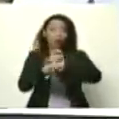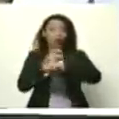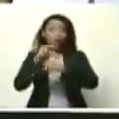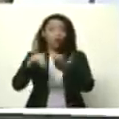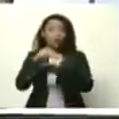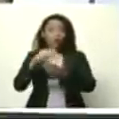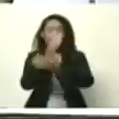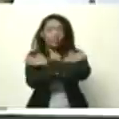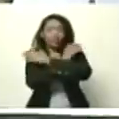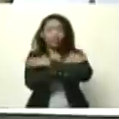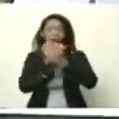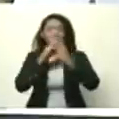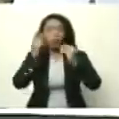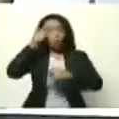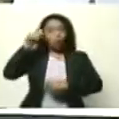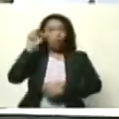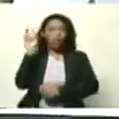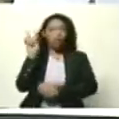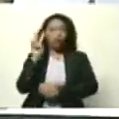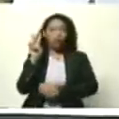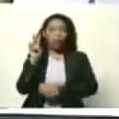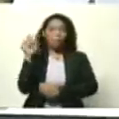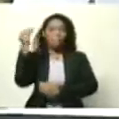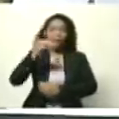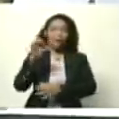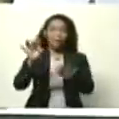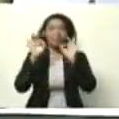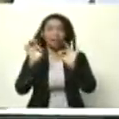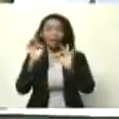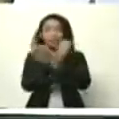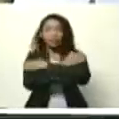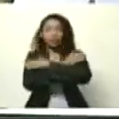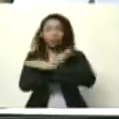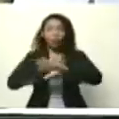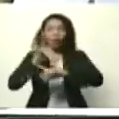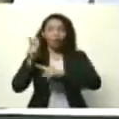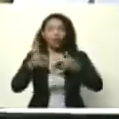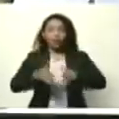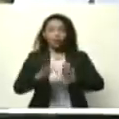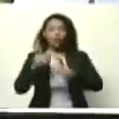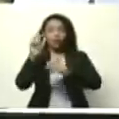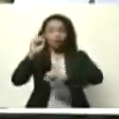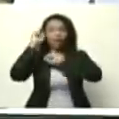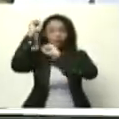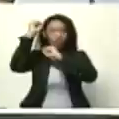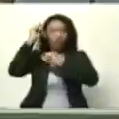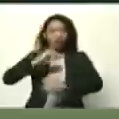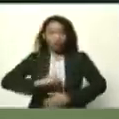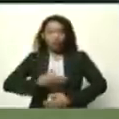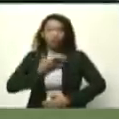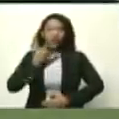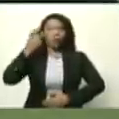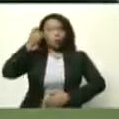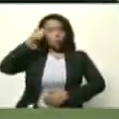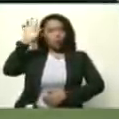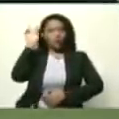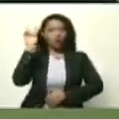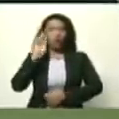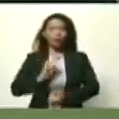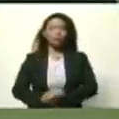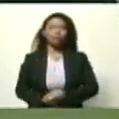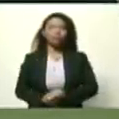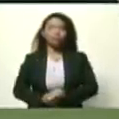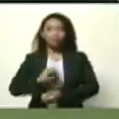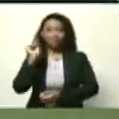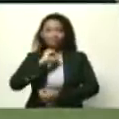especialmente felicitaciones a todo el pueblo de Venezuela, porque este renacimiento es su victoria, es la victoria del pueblo venezolano. Así es,